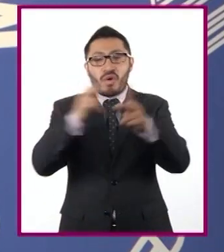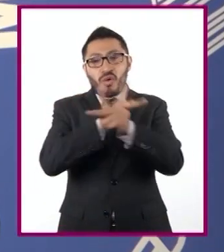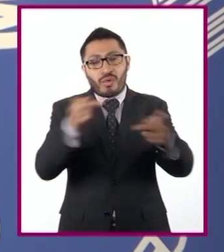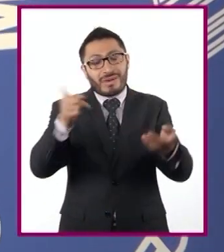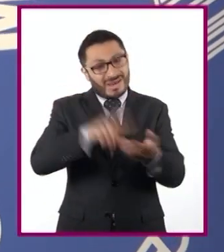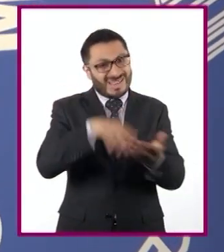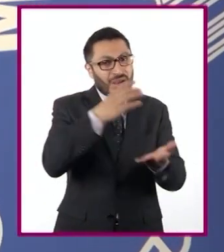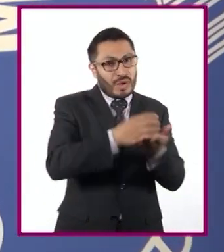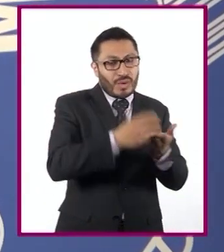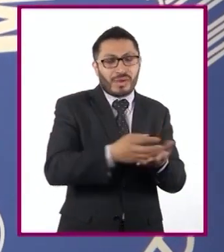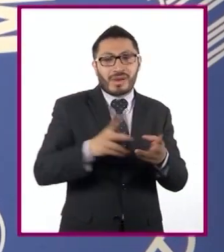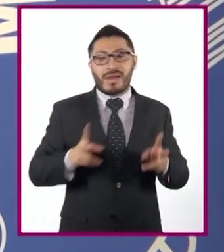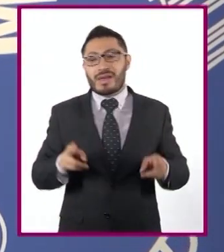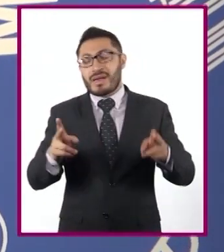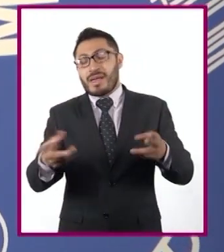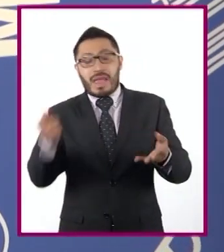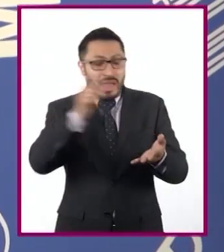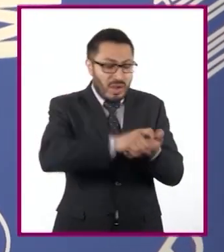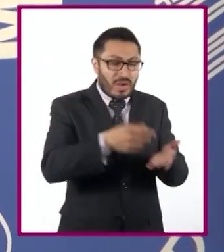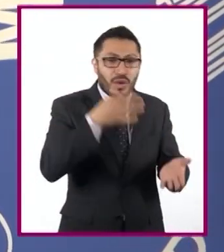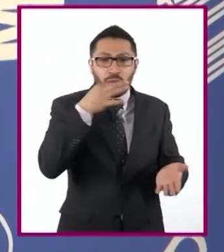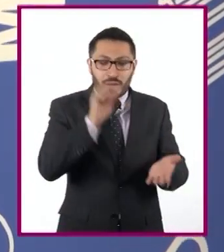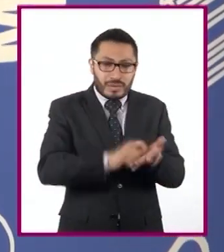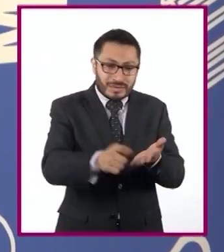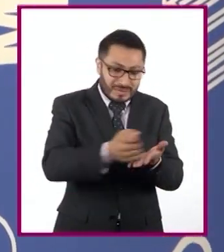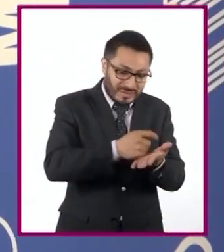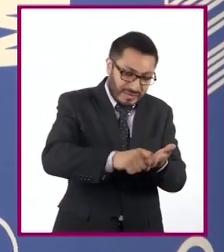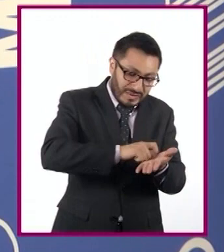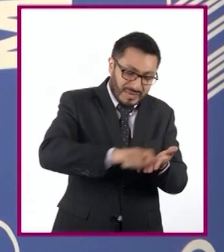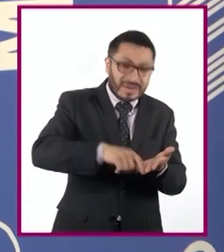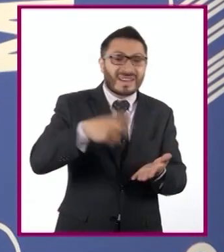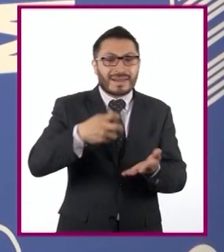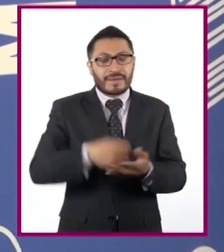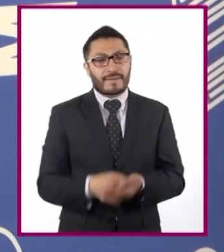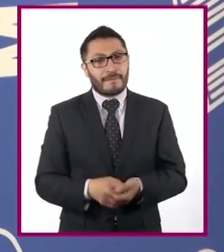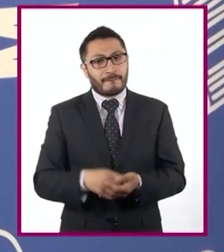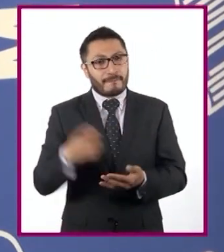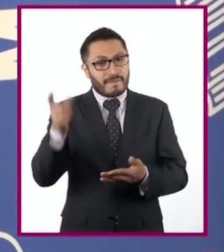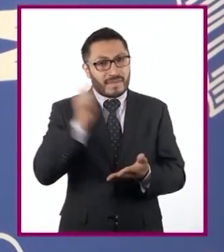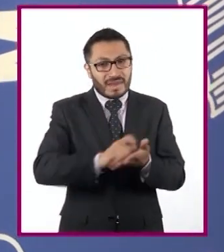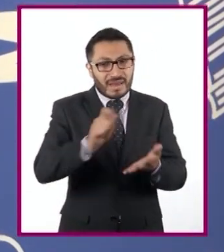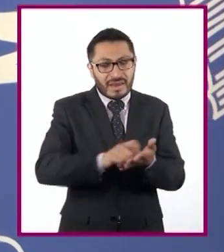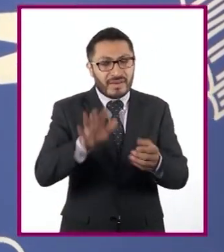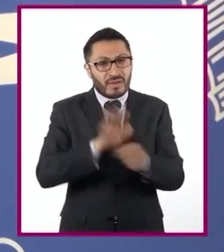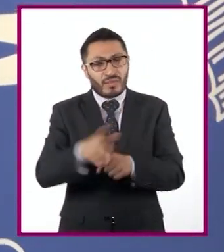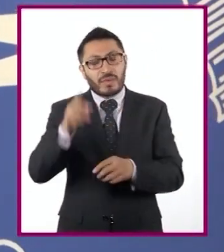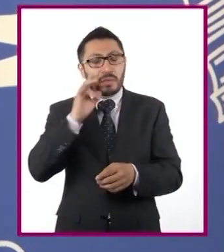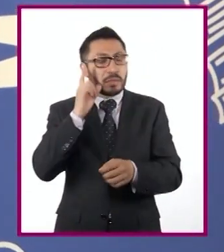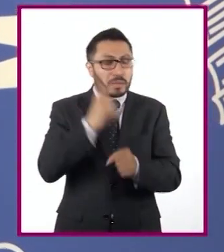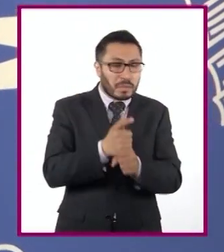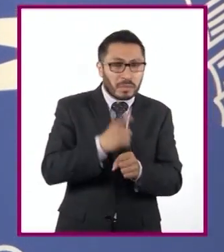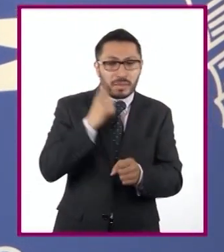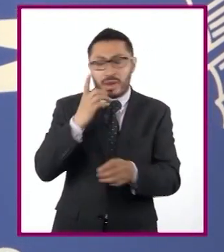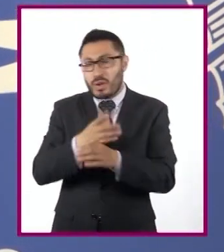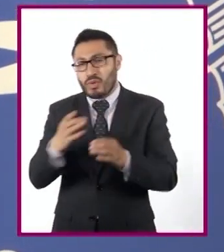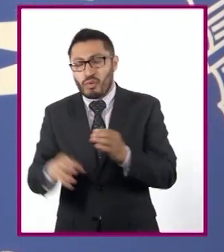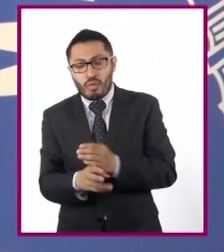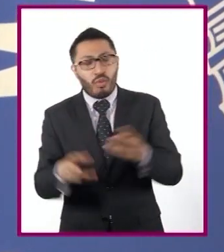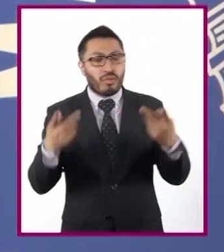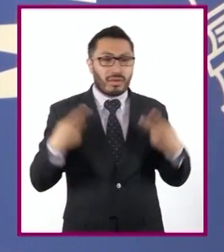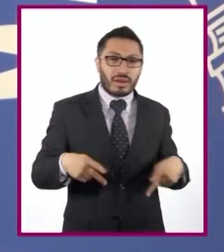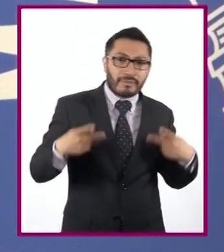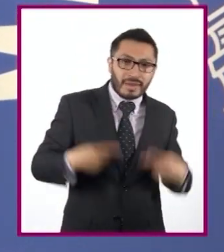su cuaderno peguen imágenes de anuncios publicitarios y anoten qué observan: objetos,